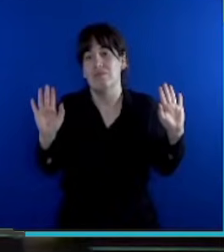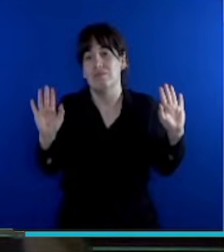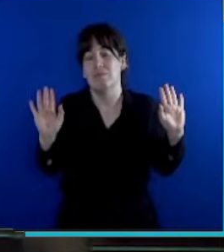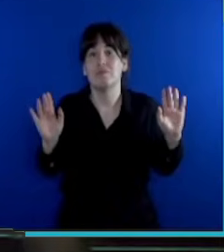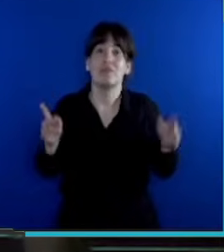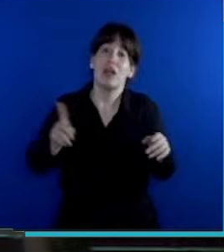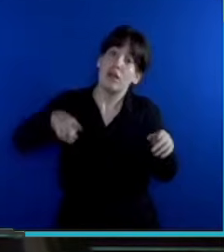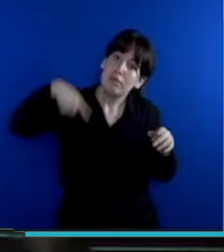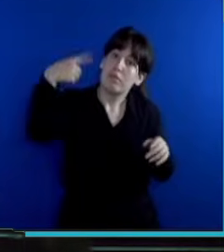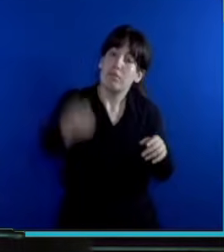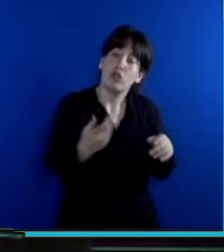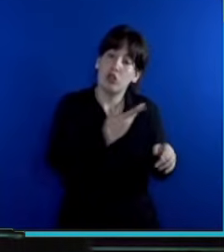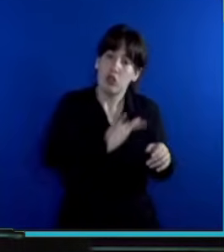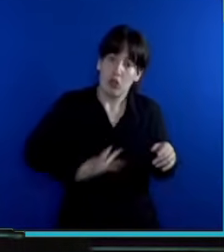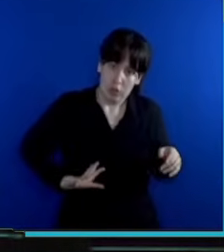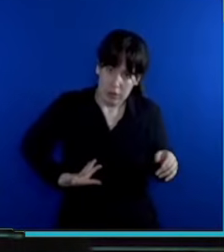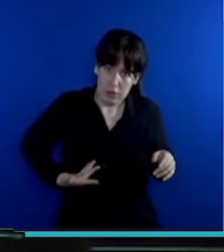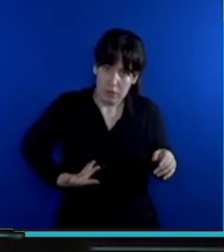presidente, el próximo gobierno